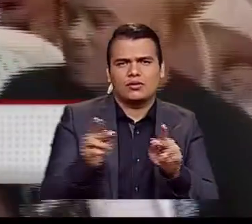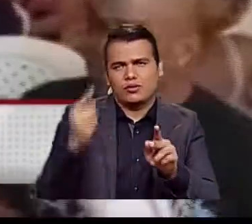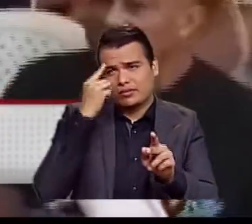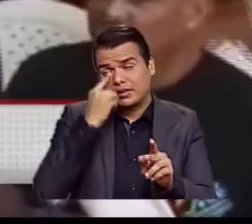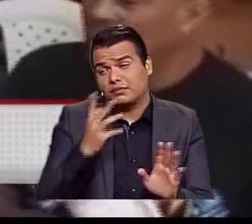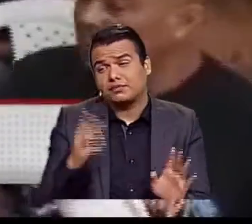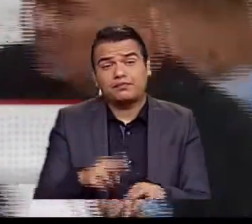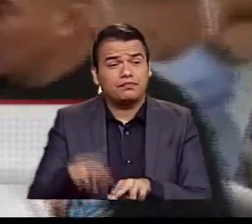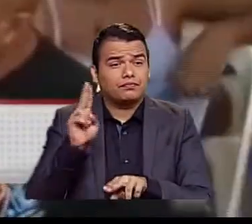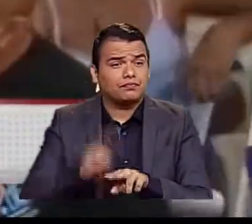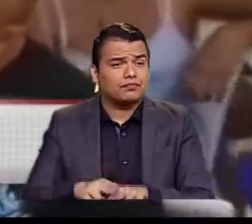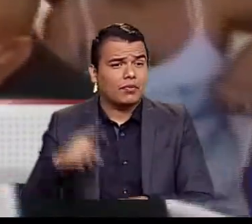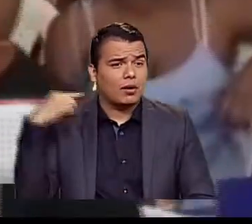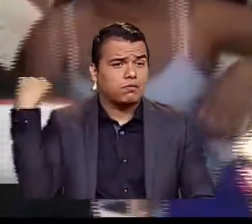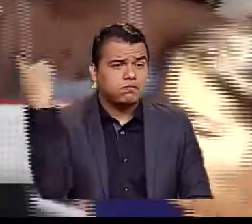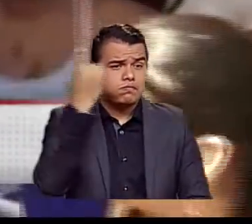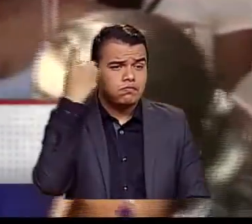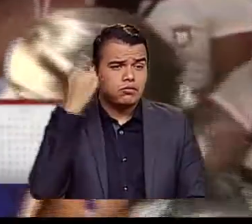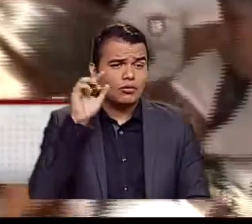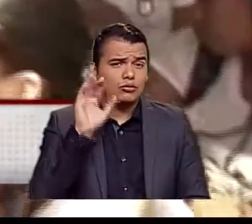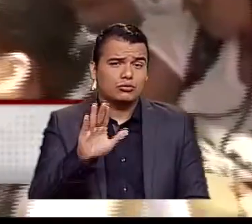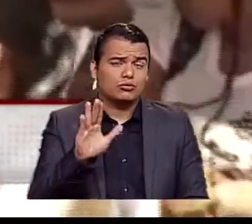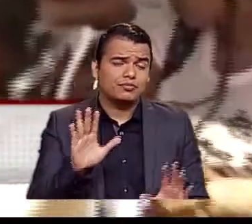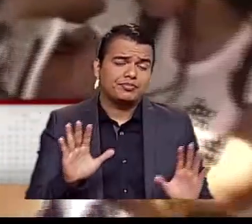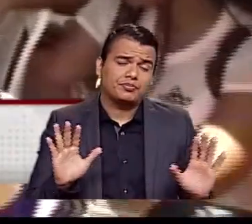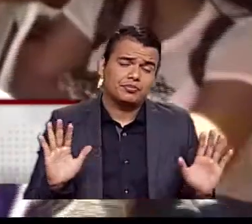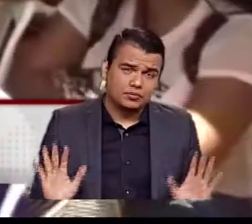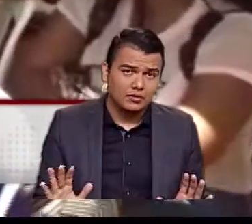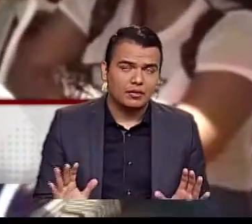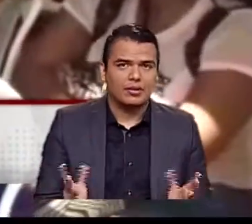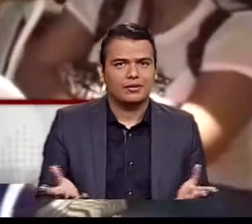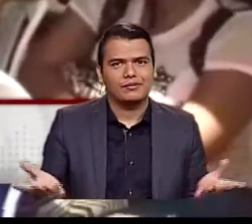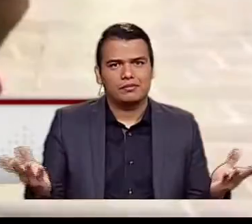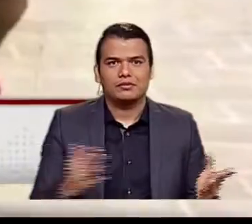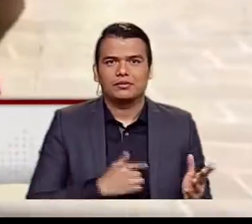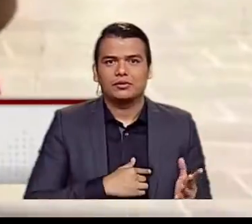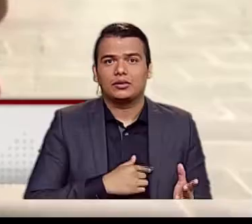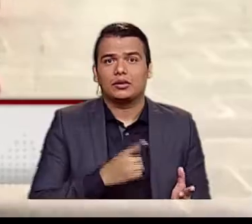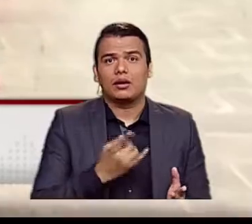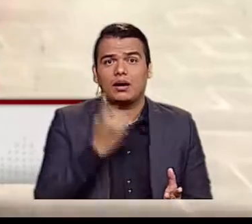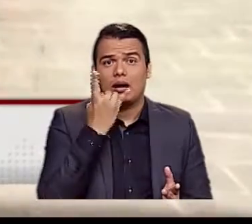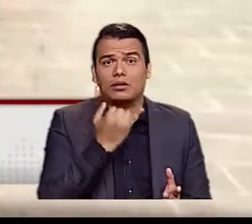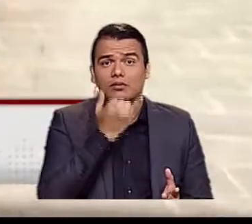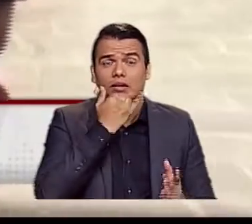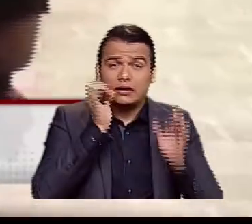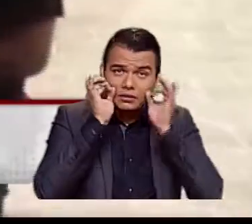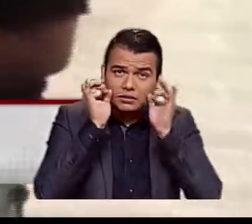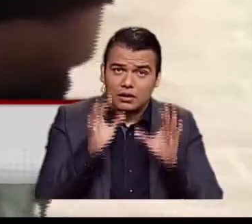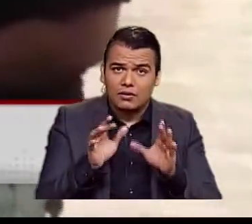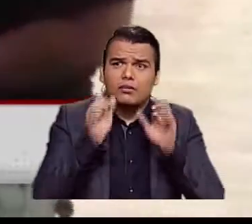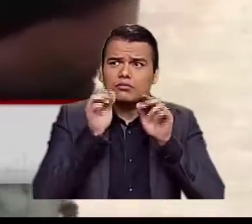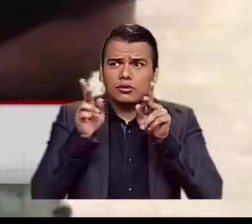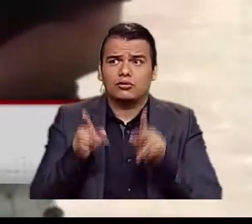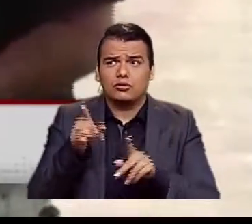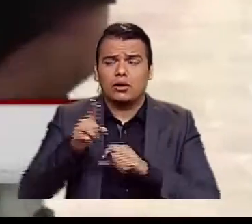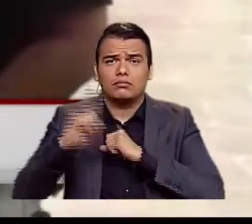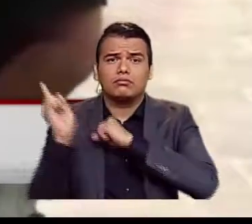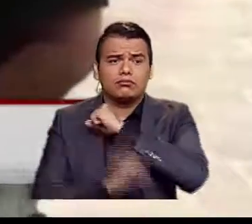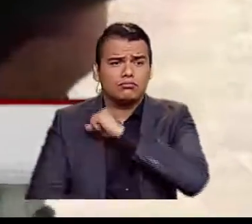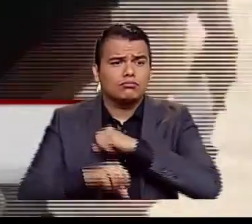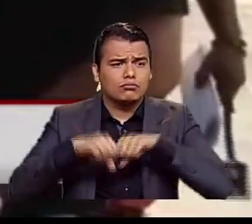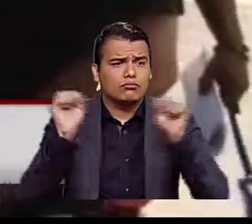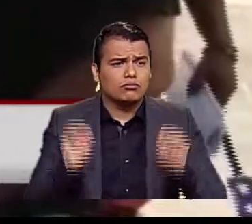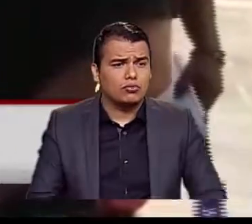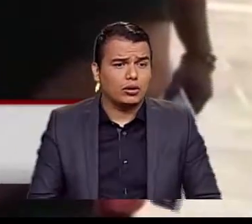conducta como una cotidianidad que afecta a las principales ciudades de colombia dependiendo de la gravedad del asunto el infractor puede ser condenado